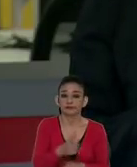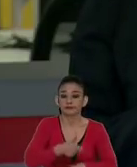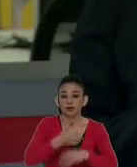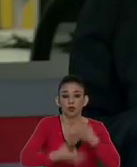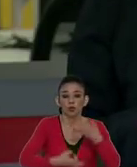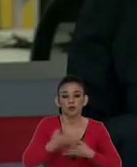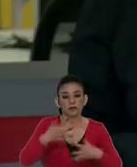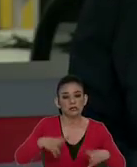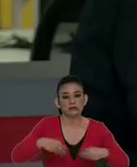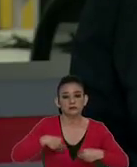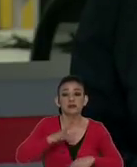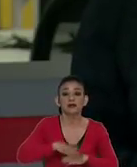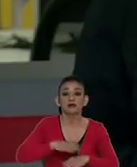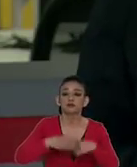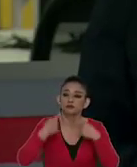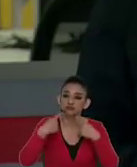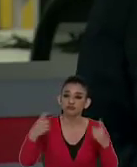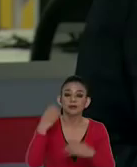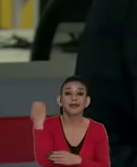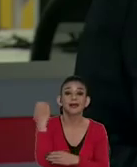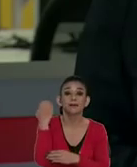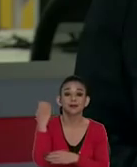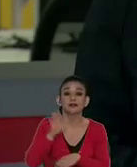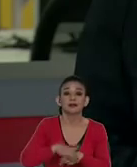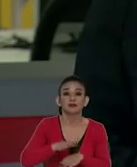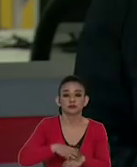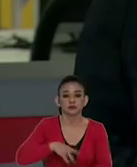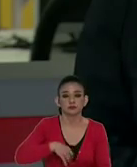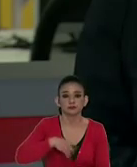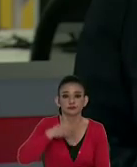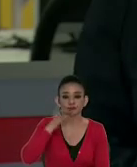basados en la declaratoria de emergencia por el coronavirus.